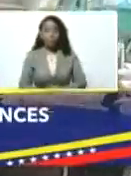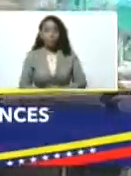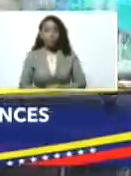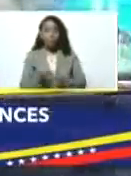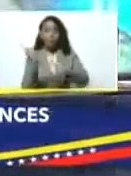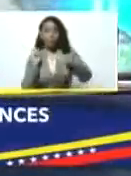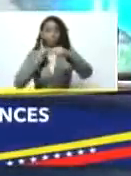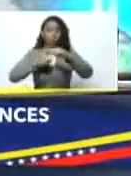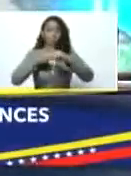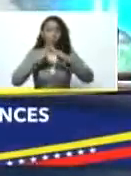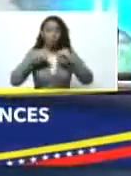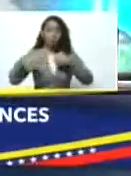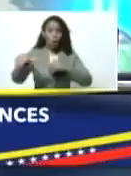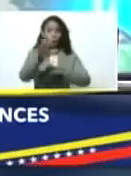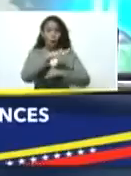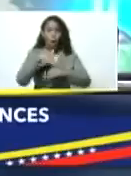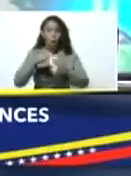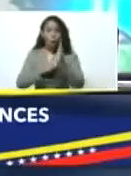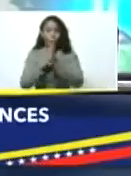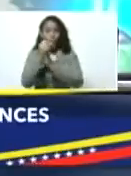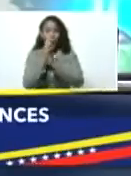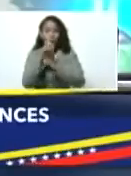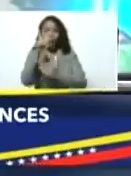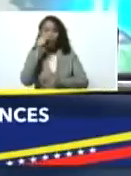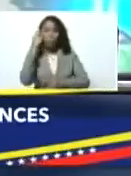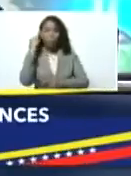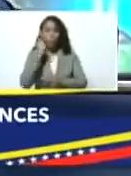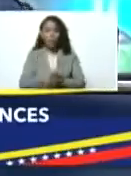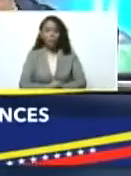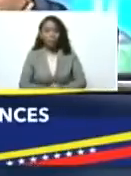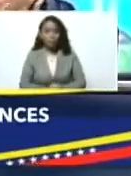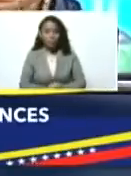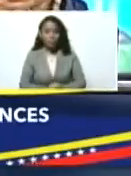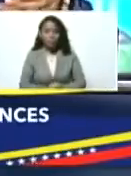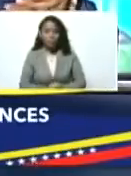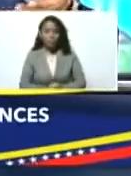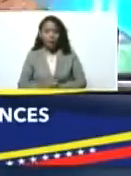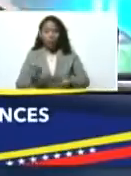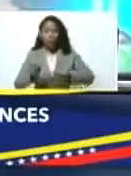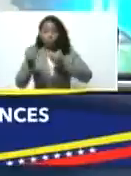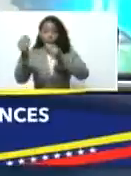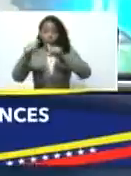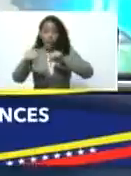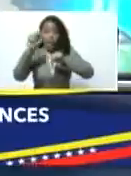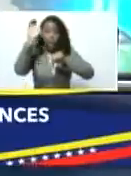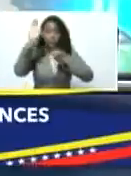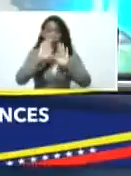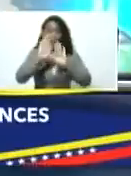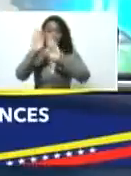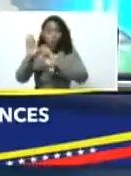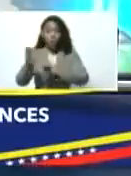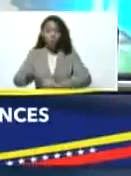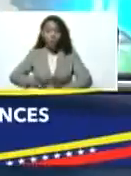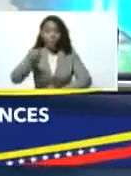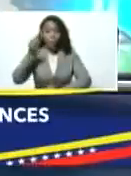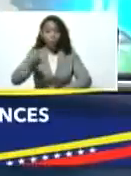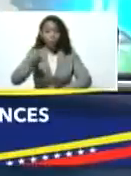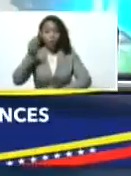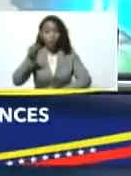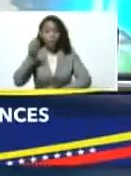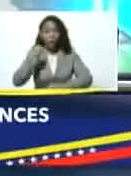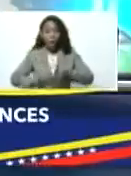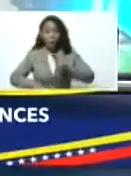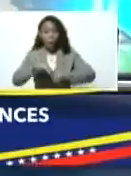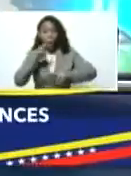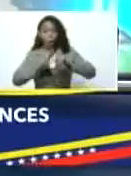suma de todos los emprendedores y todas las emprendedoras le da al país un aporte importante en la